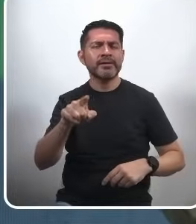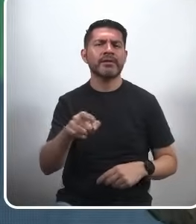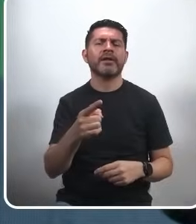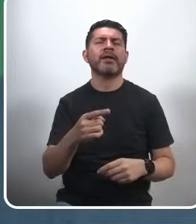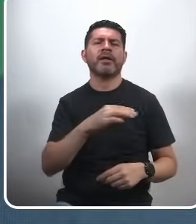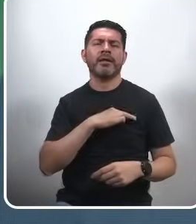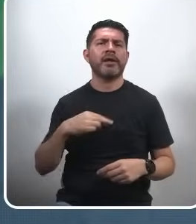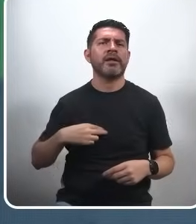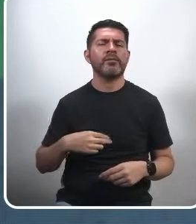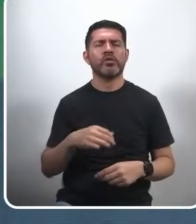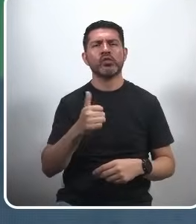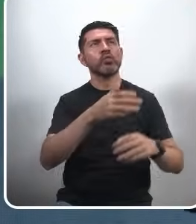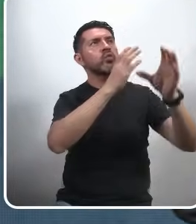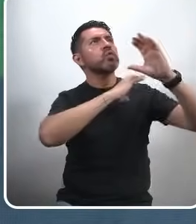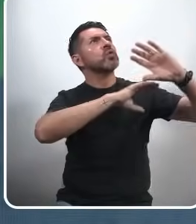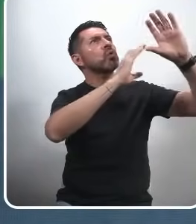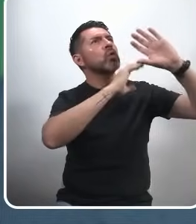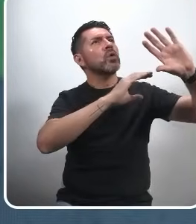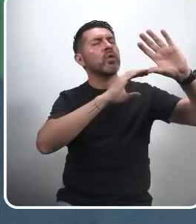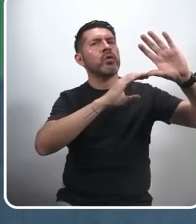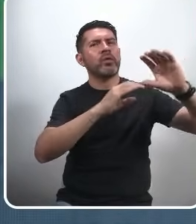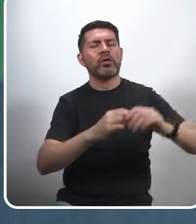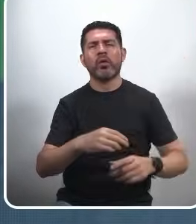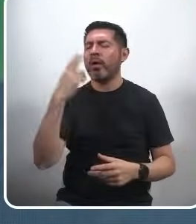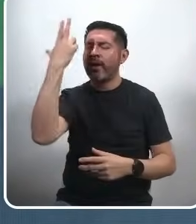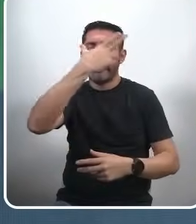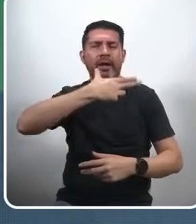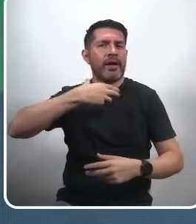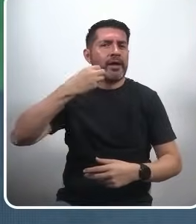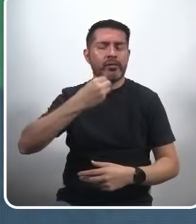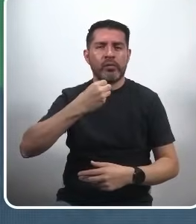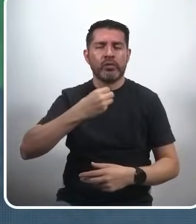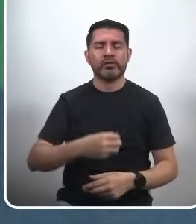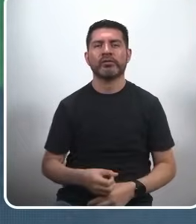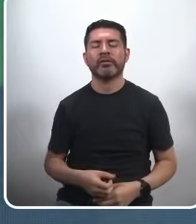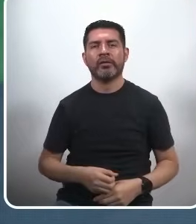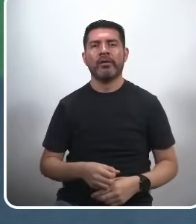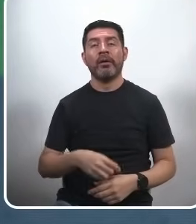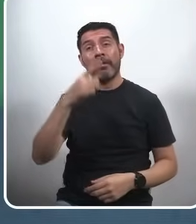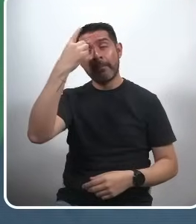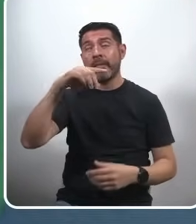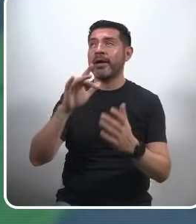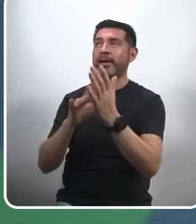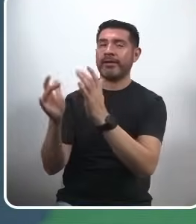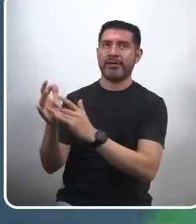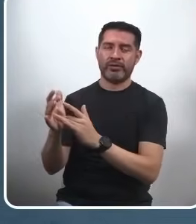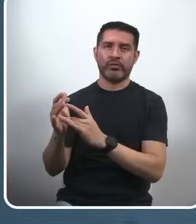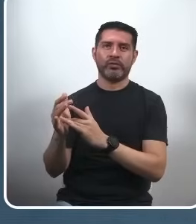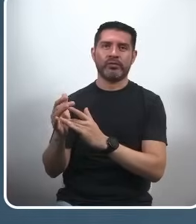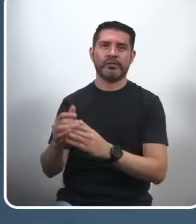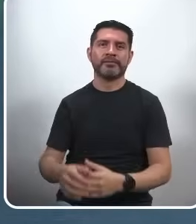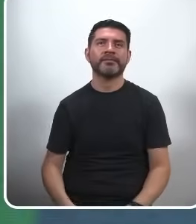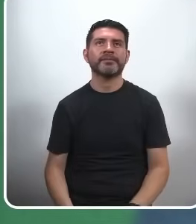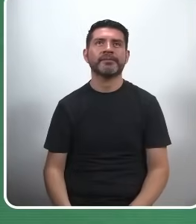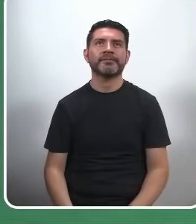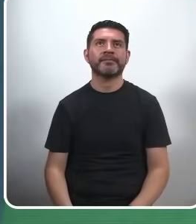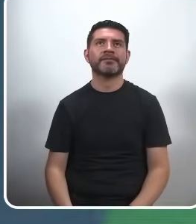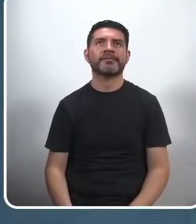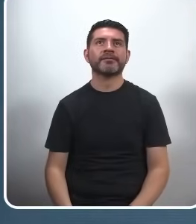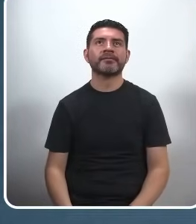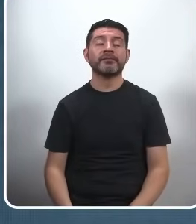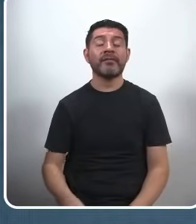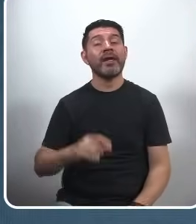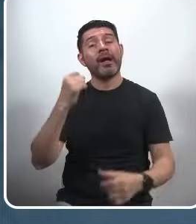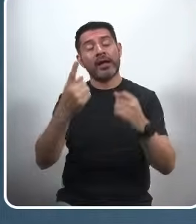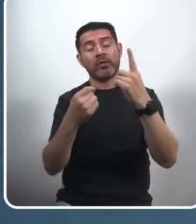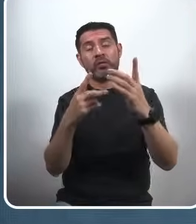vidas, un coro que cantan un himno glorioso para Cristo Jesús. ¡Qué extraordinario! Algunos de nosotros parecemos